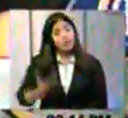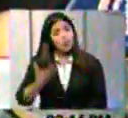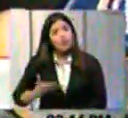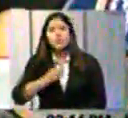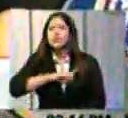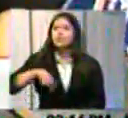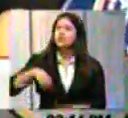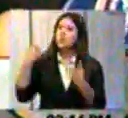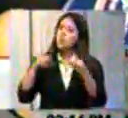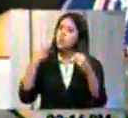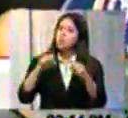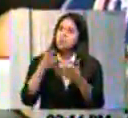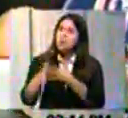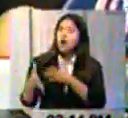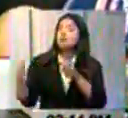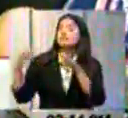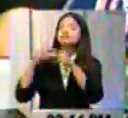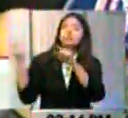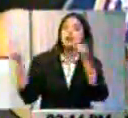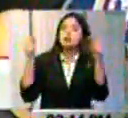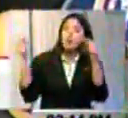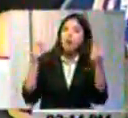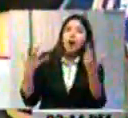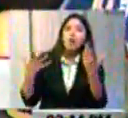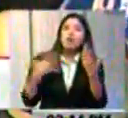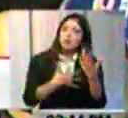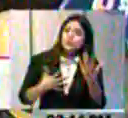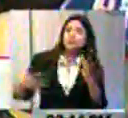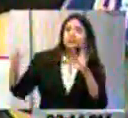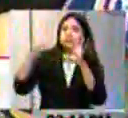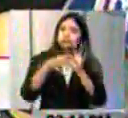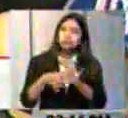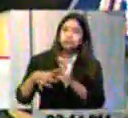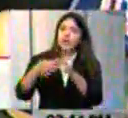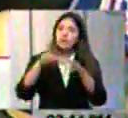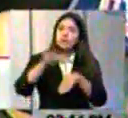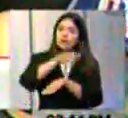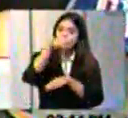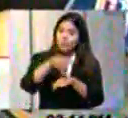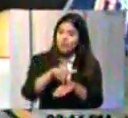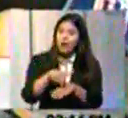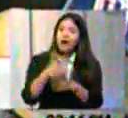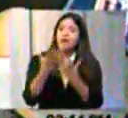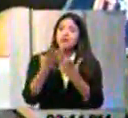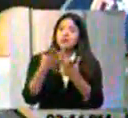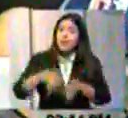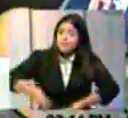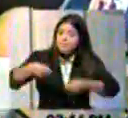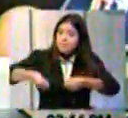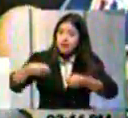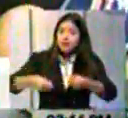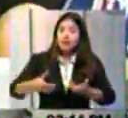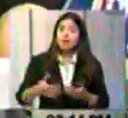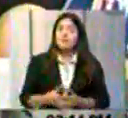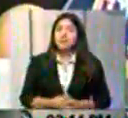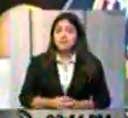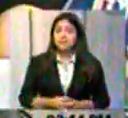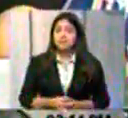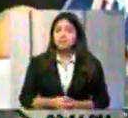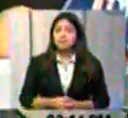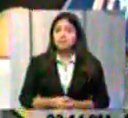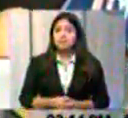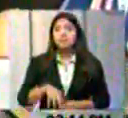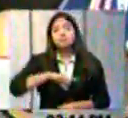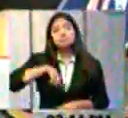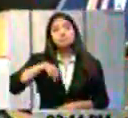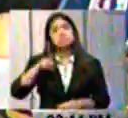hecho mesas de trabajo con ANSA, con la Asociación Nacional de Supermercados y Autoservicios. Bueno, hemos